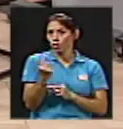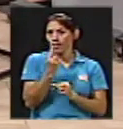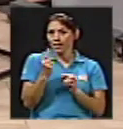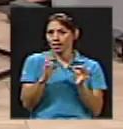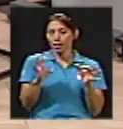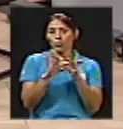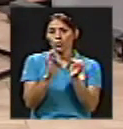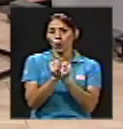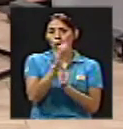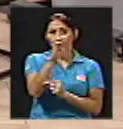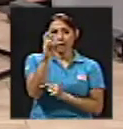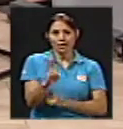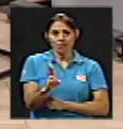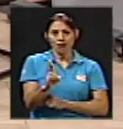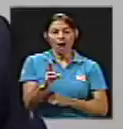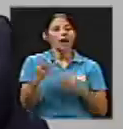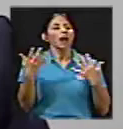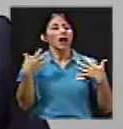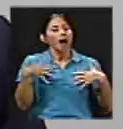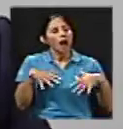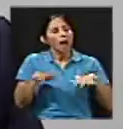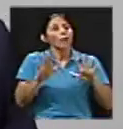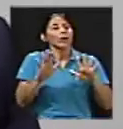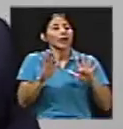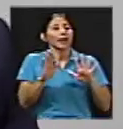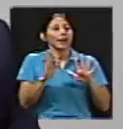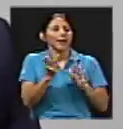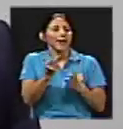aunque el precio de la electricidad